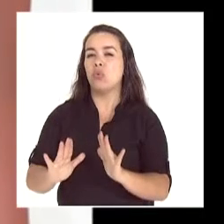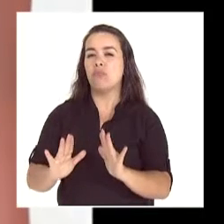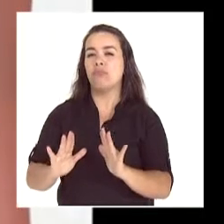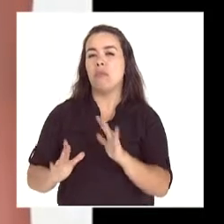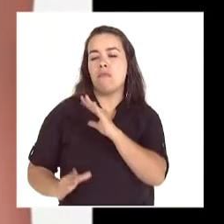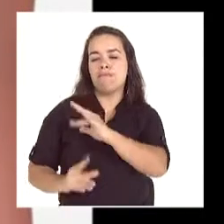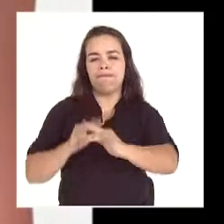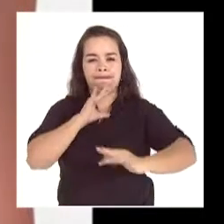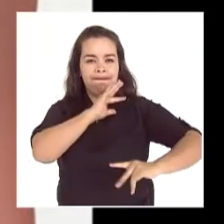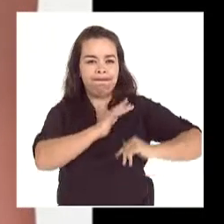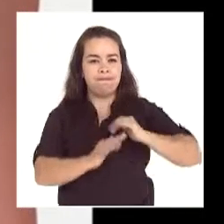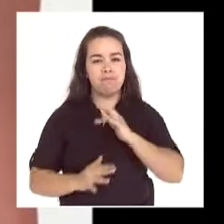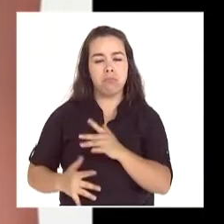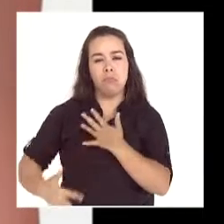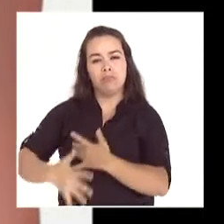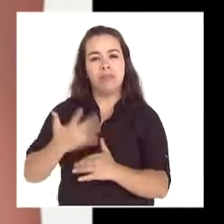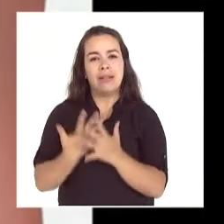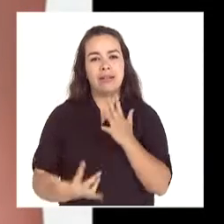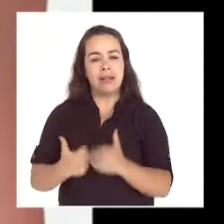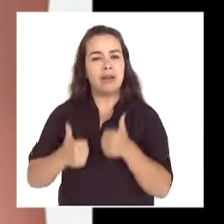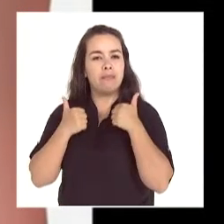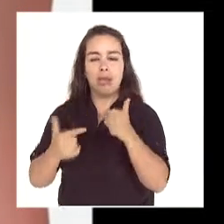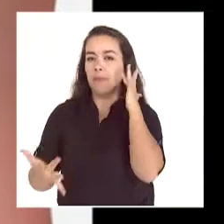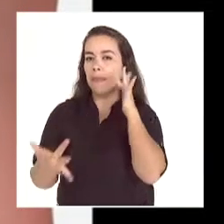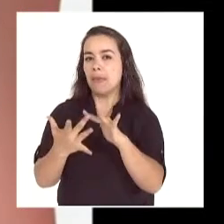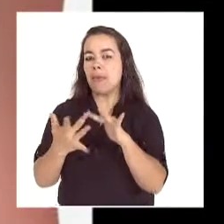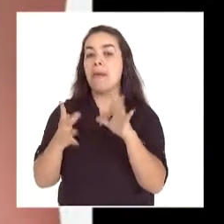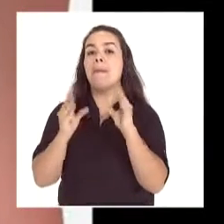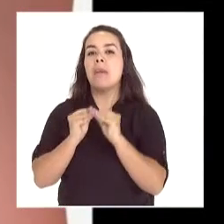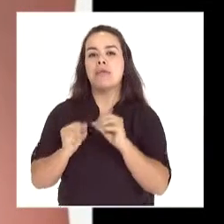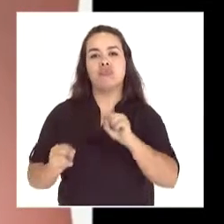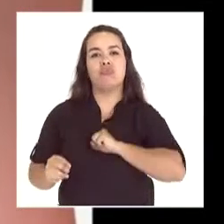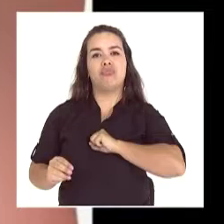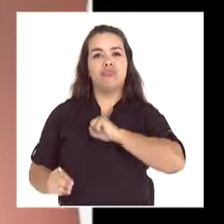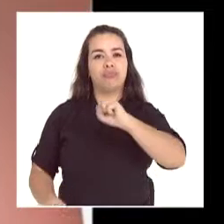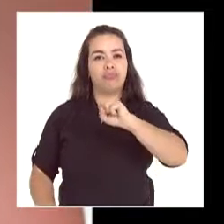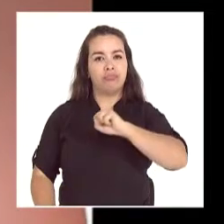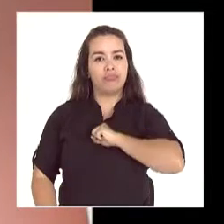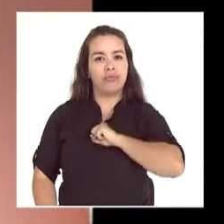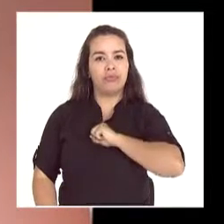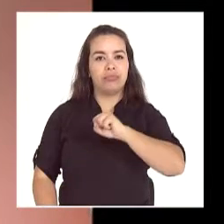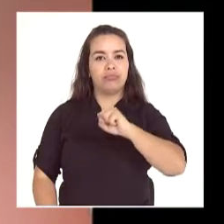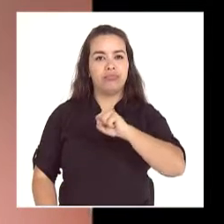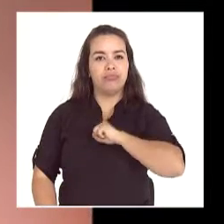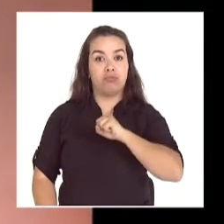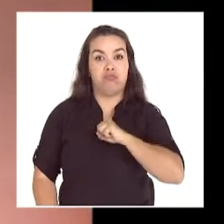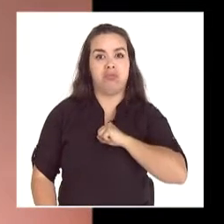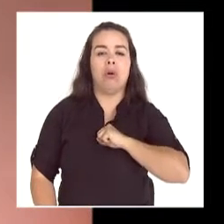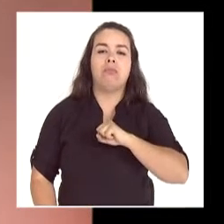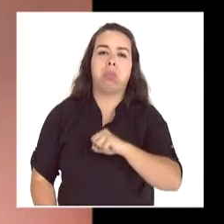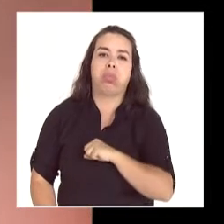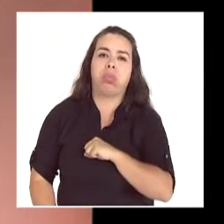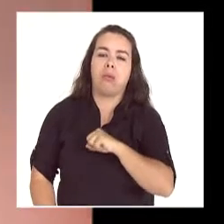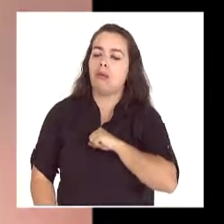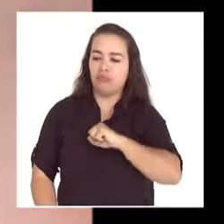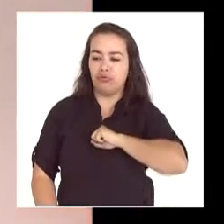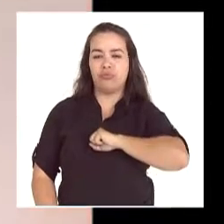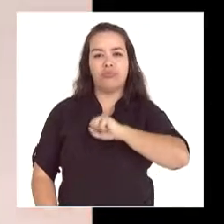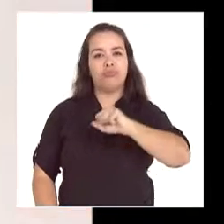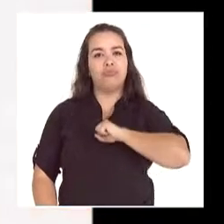apropiado y también mantener un tono vascular apropiado. El riñón, o en el riñón